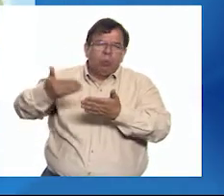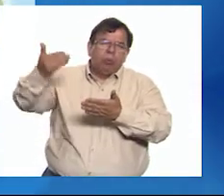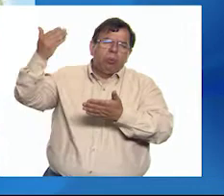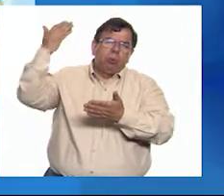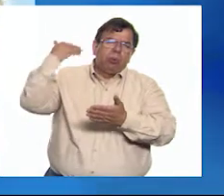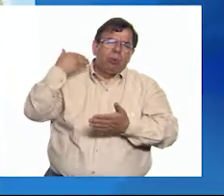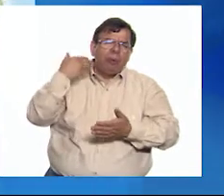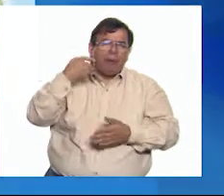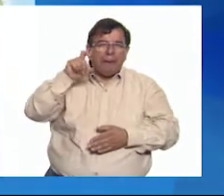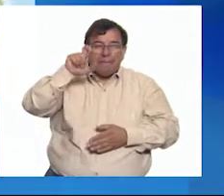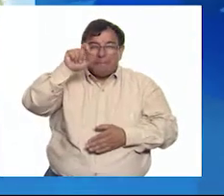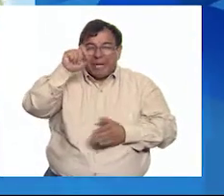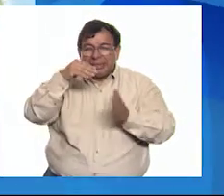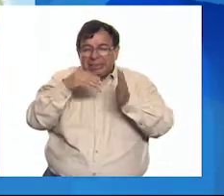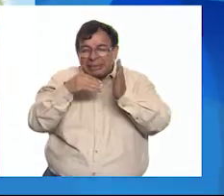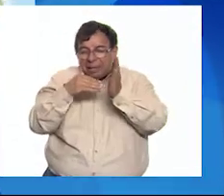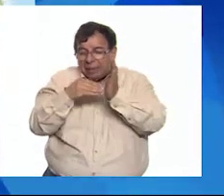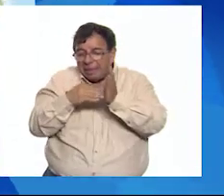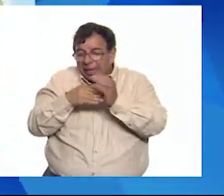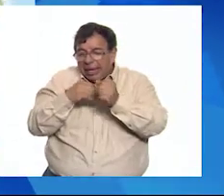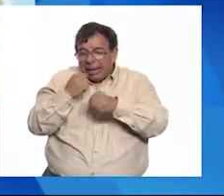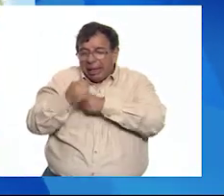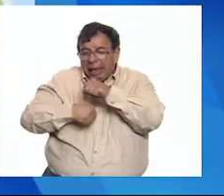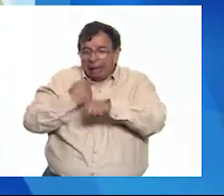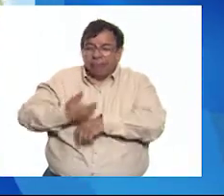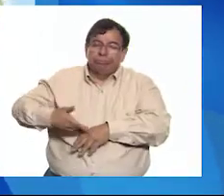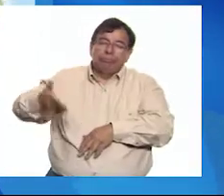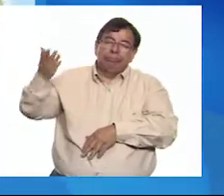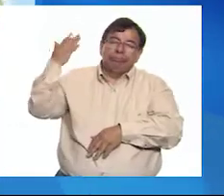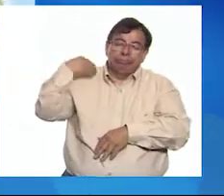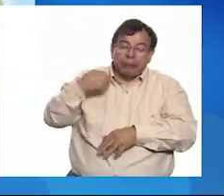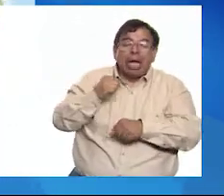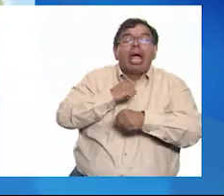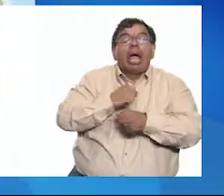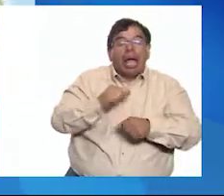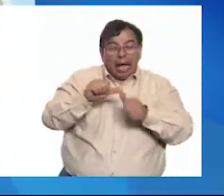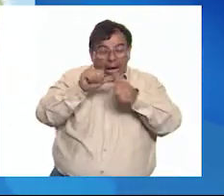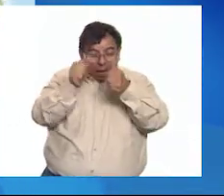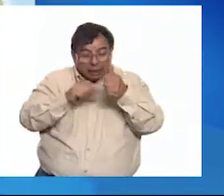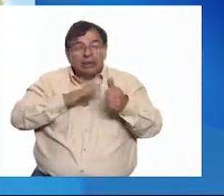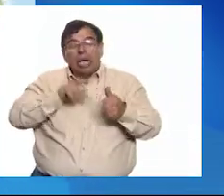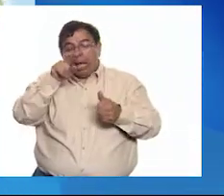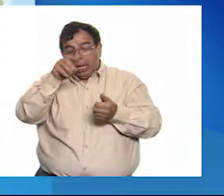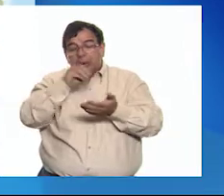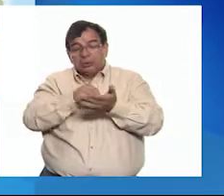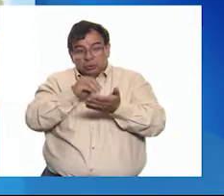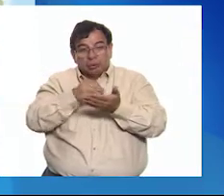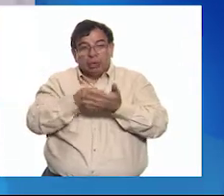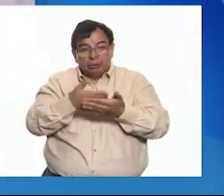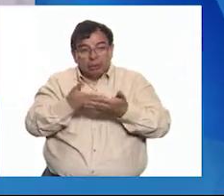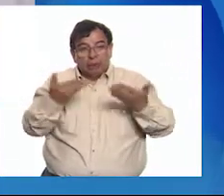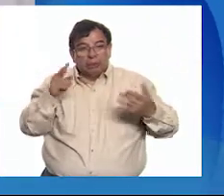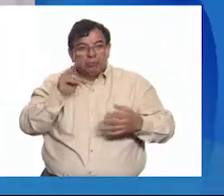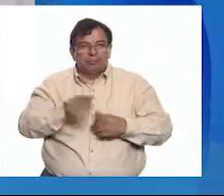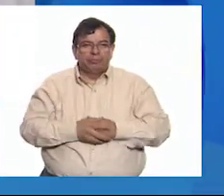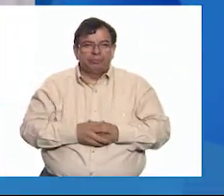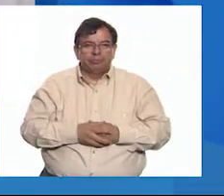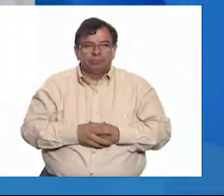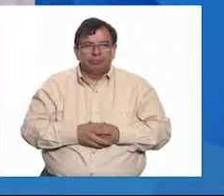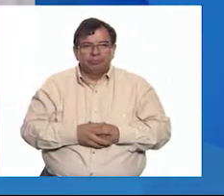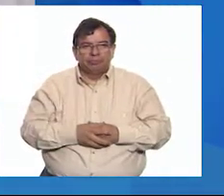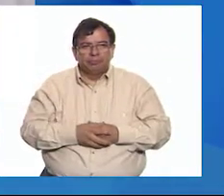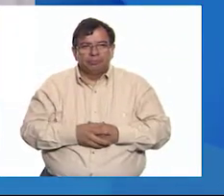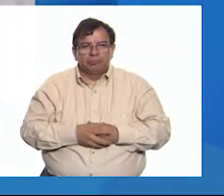hace 20.000 años y se han encontrado elementos de este arte todavía presentes en obras actuales.